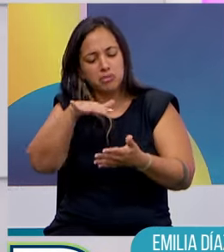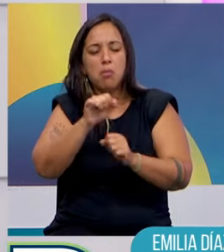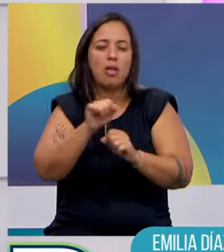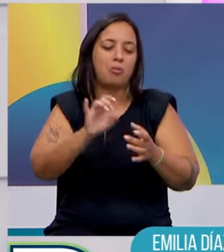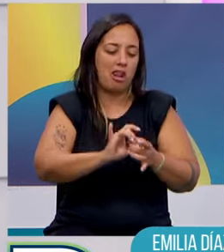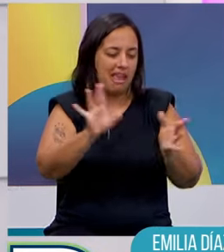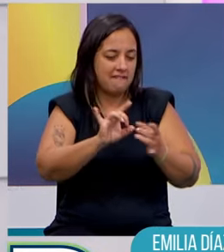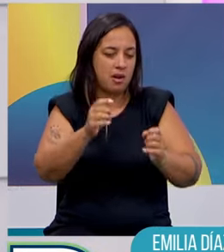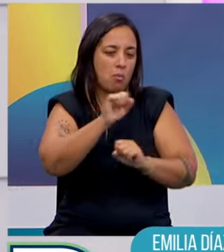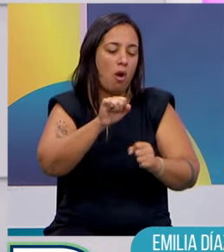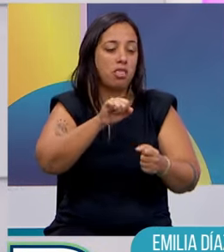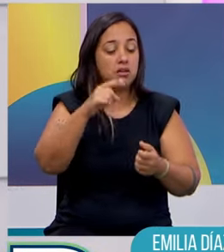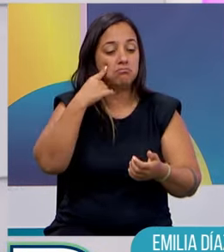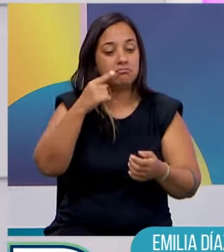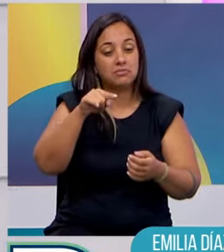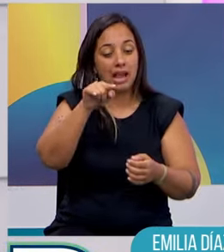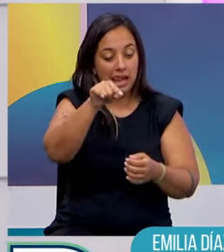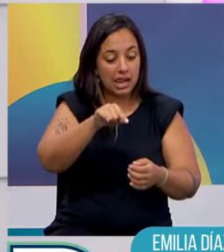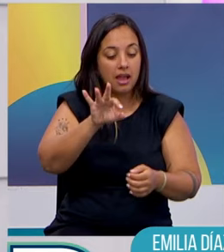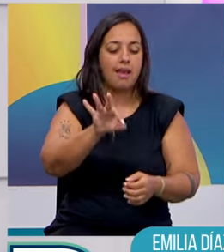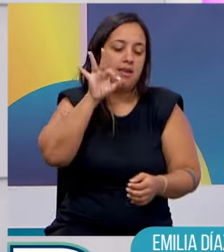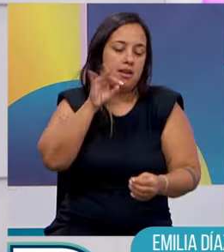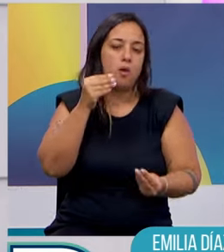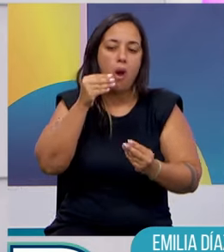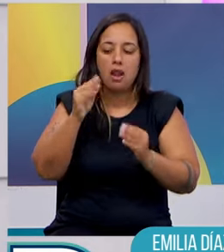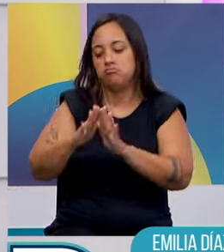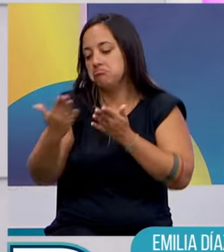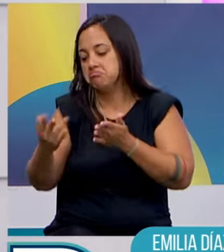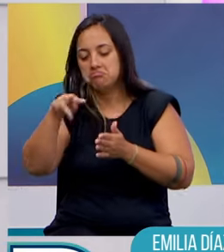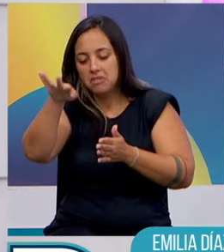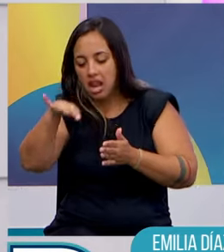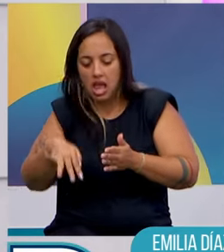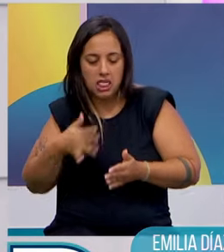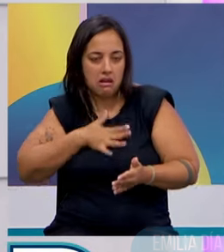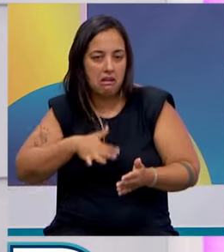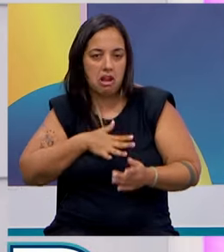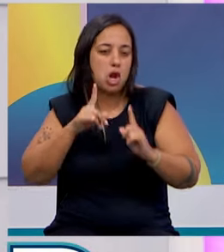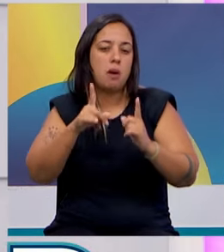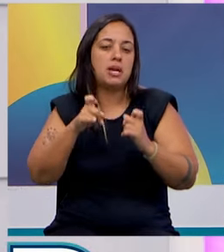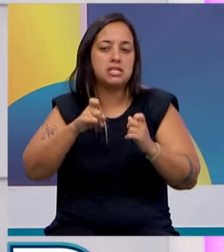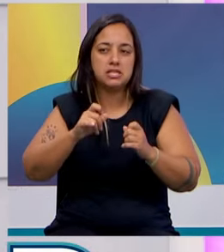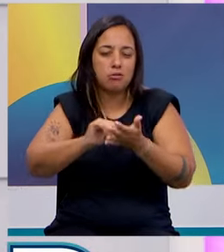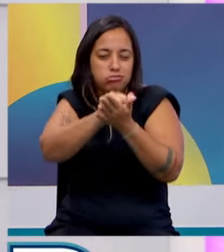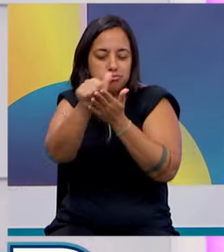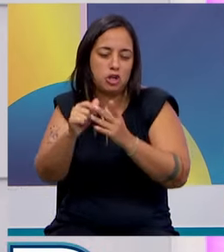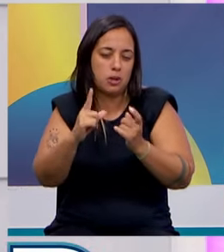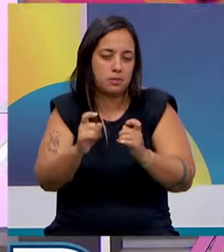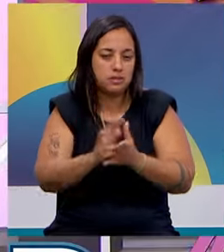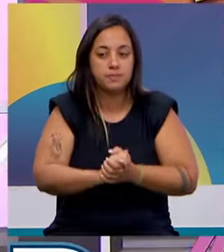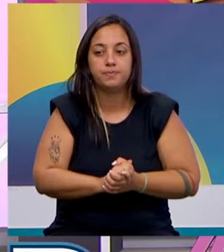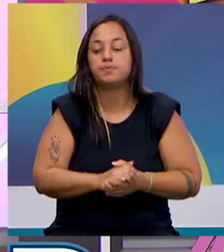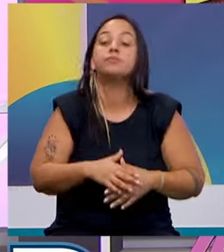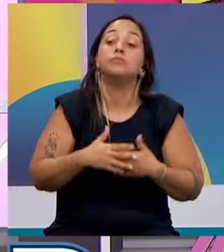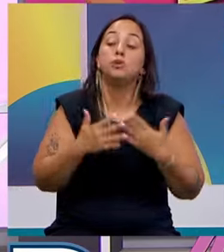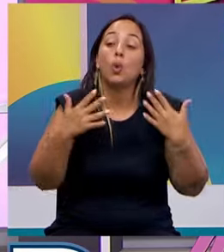vos podés ir al índice y ver. Claro, y elegís. Y, sí, y ver bueno. cuál te interesa, por cuál te interesa comenzar. Emi, bueno, en el